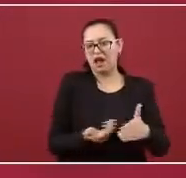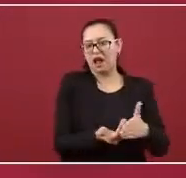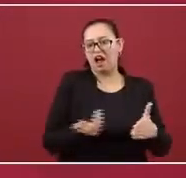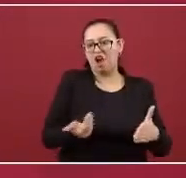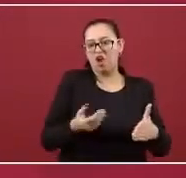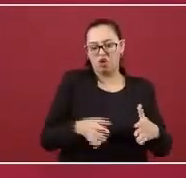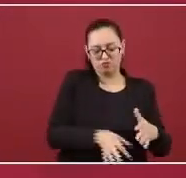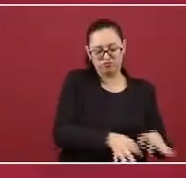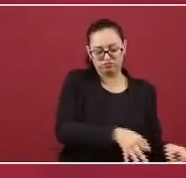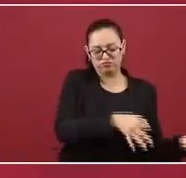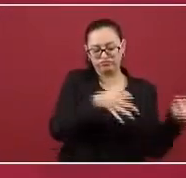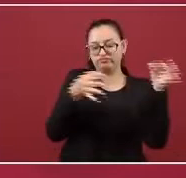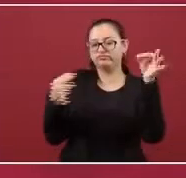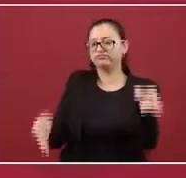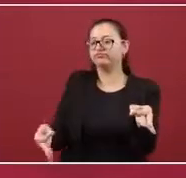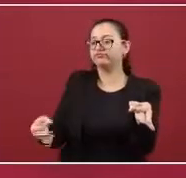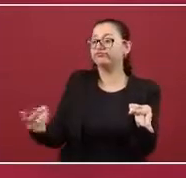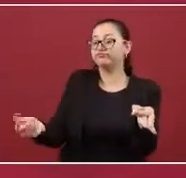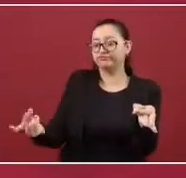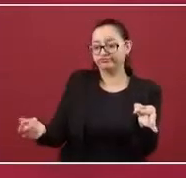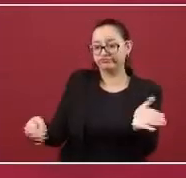expediente, fírmale.